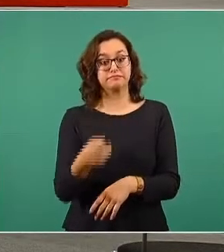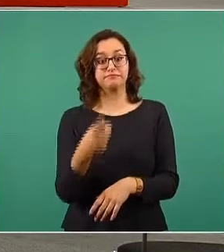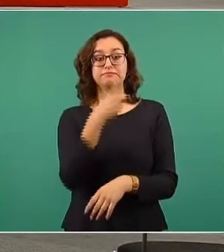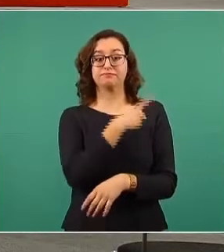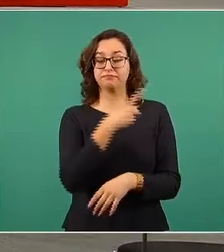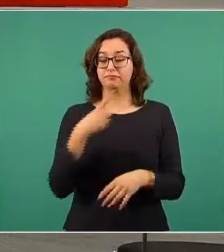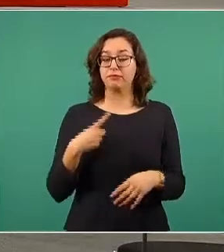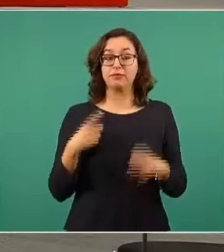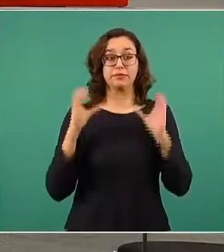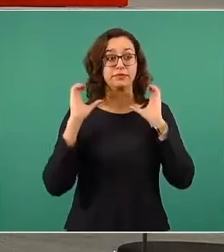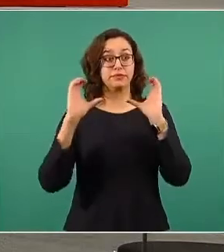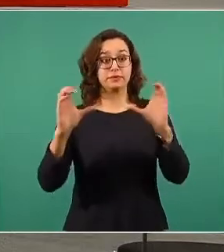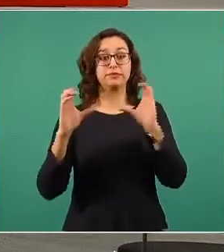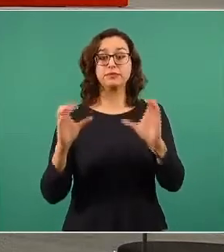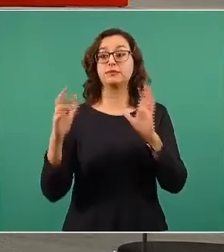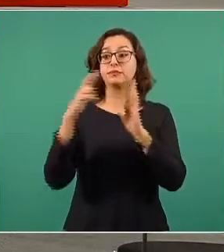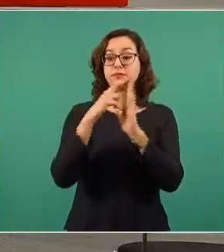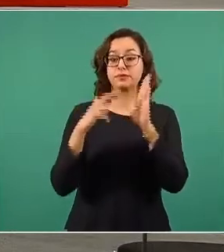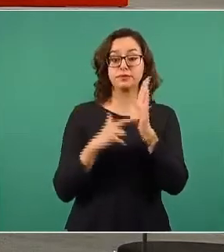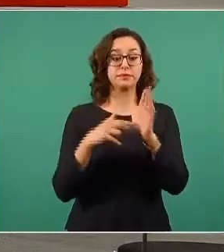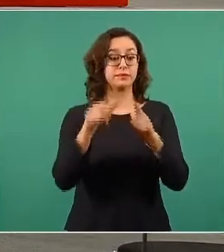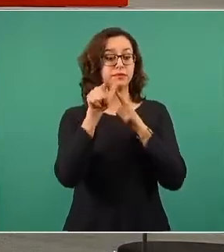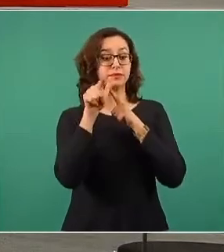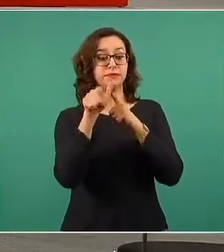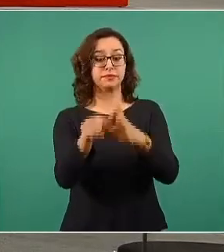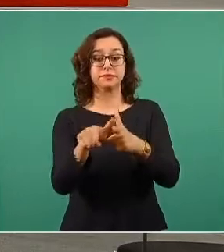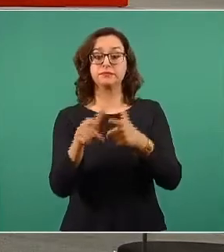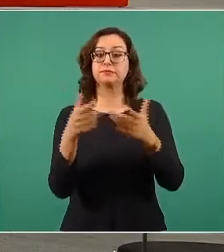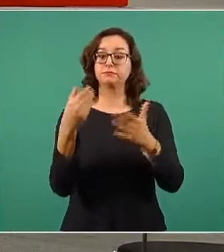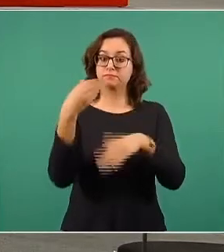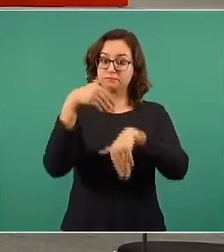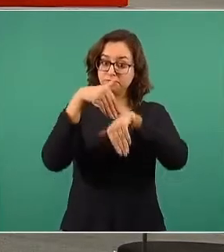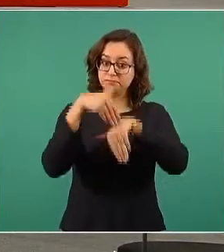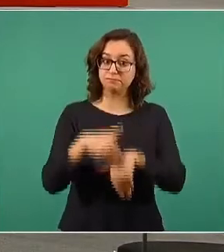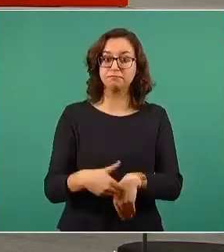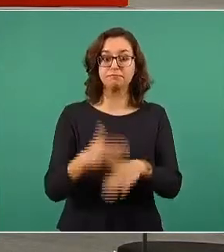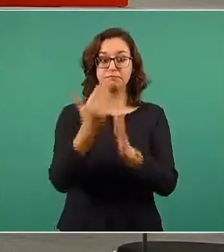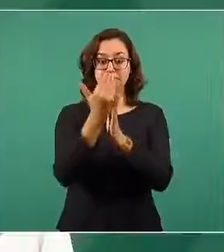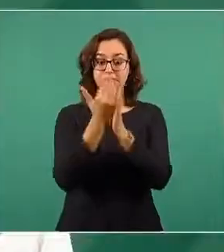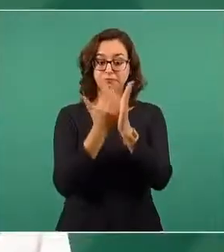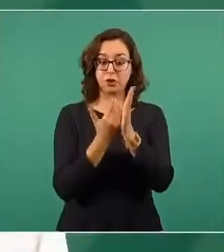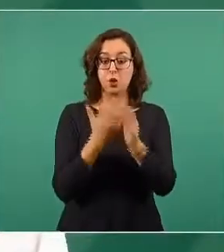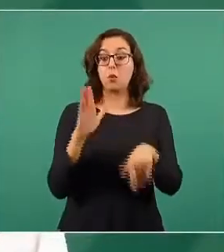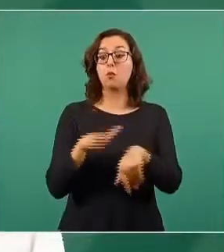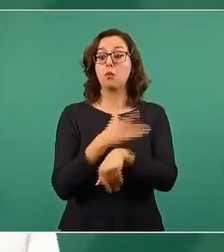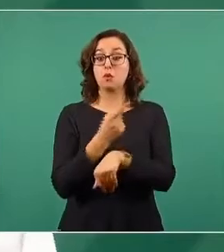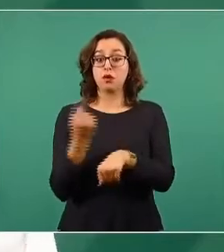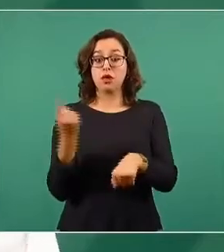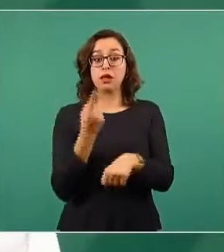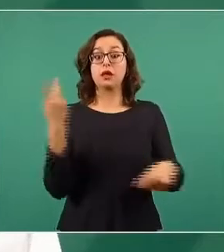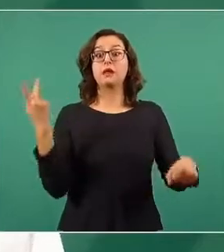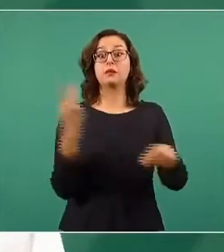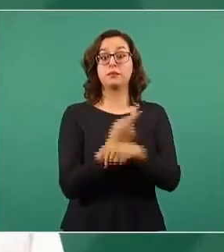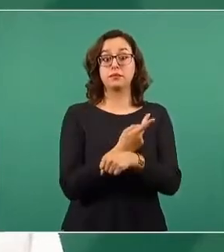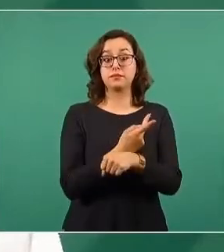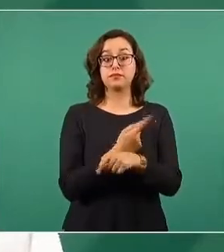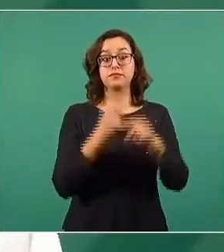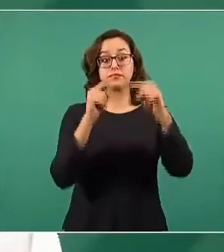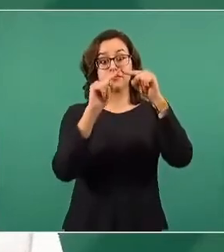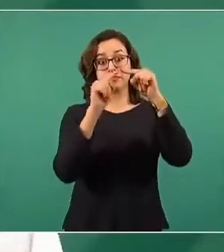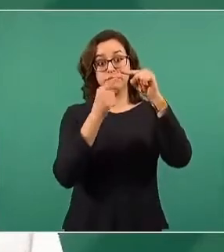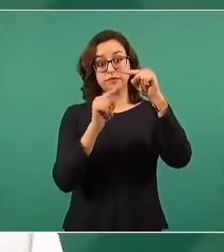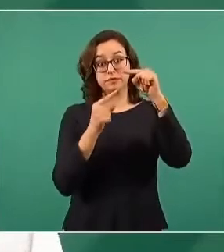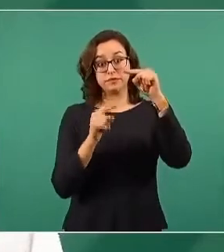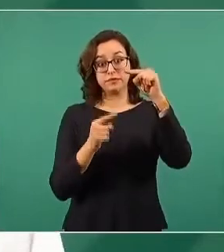podrían modificar el curso de la epidemia y cambiar esta trayectoria, este paso de los días a la